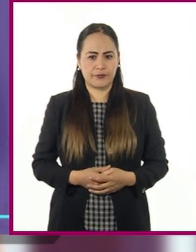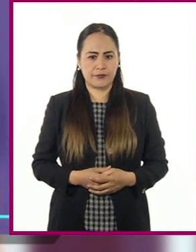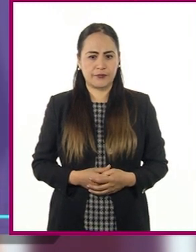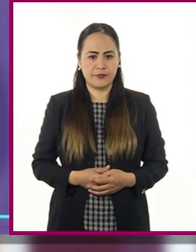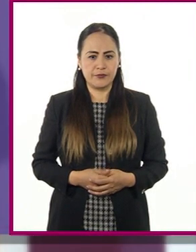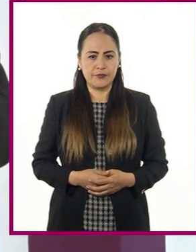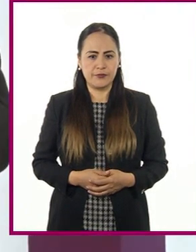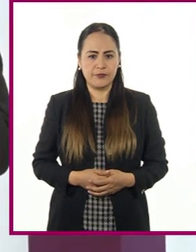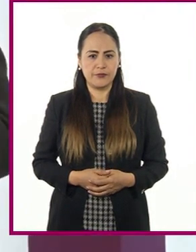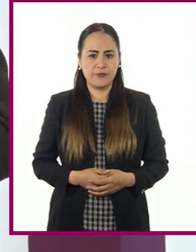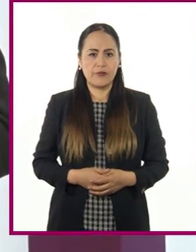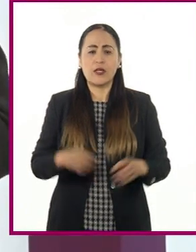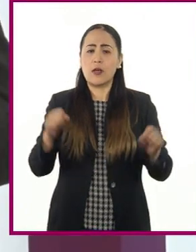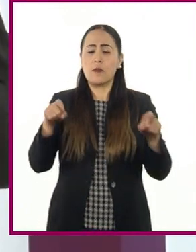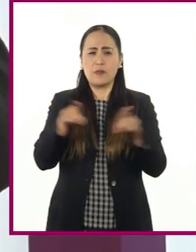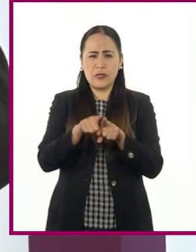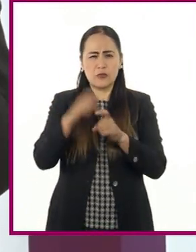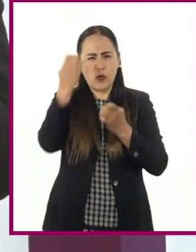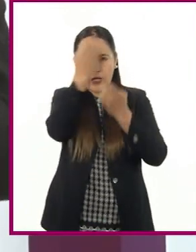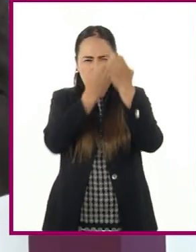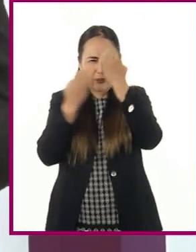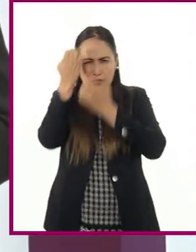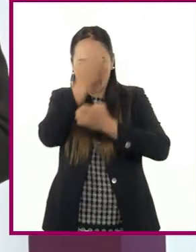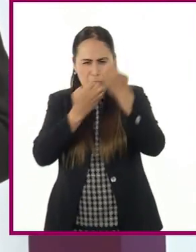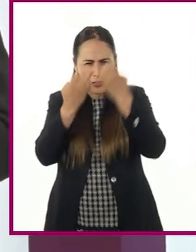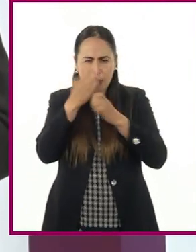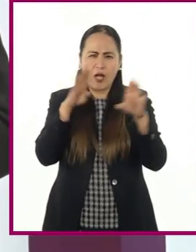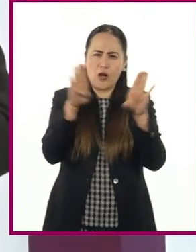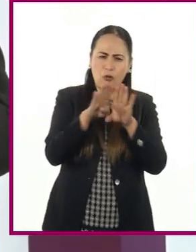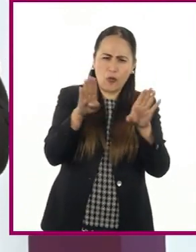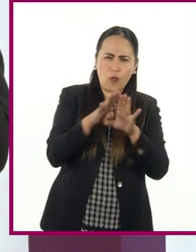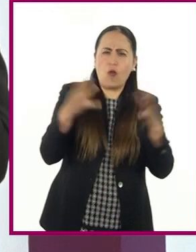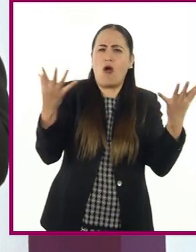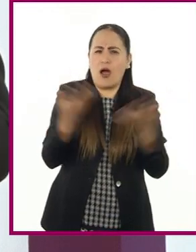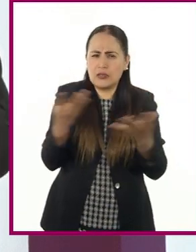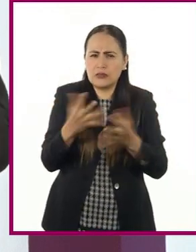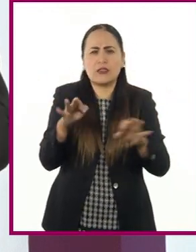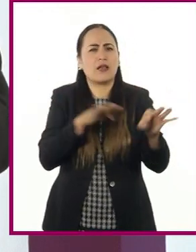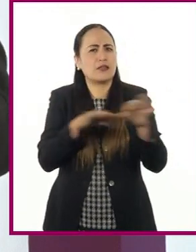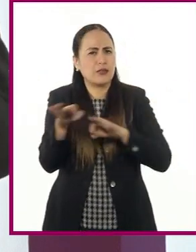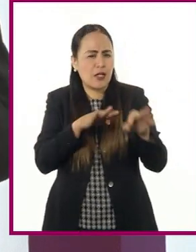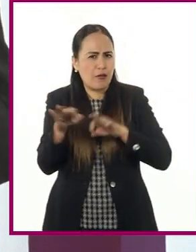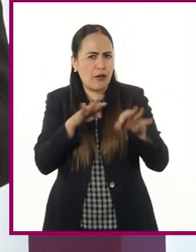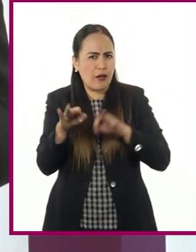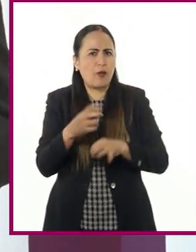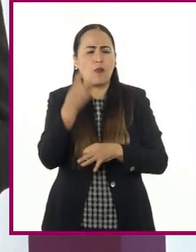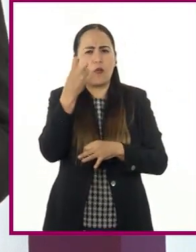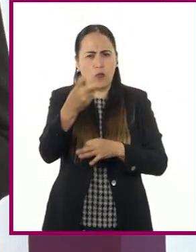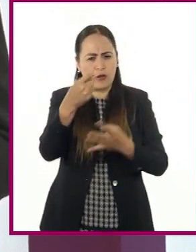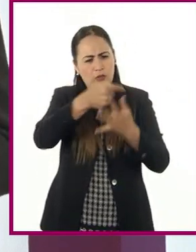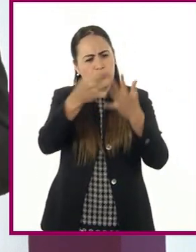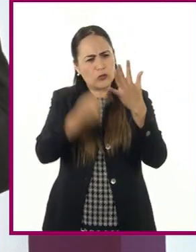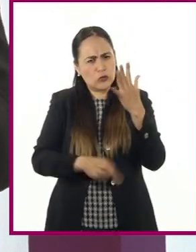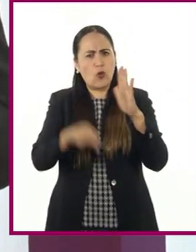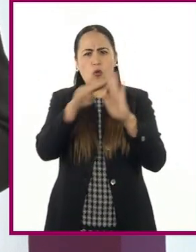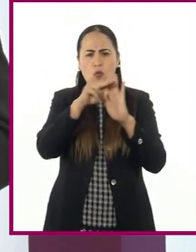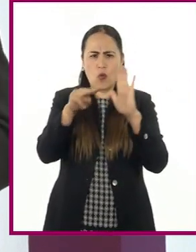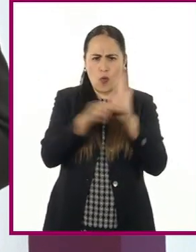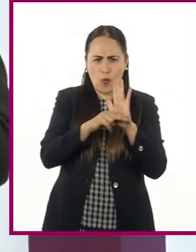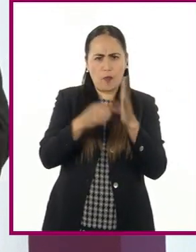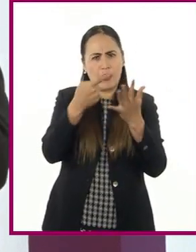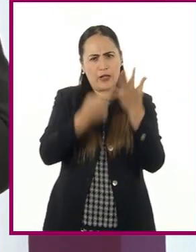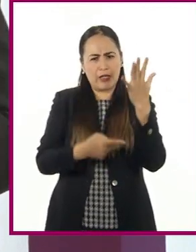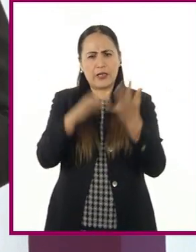públicos, así como analizarlas conforme a su desempeño, por lo que hablaremos de los principios normativos